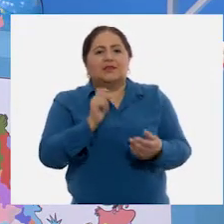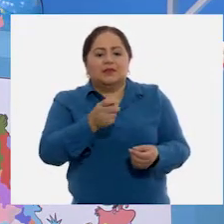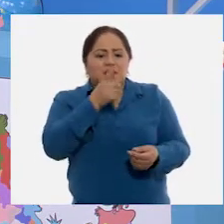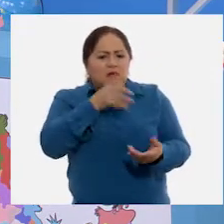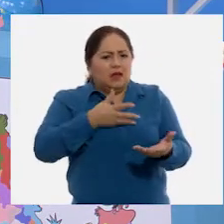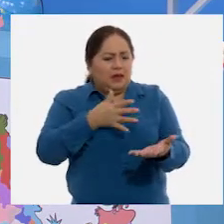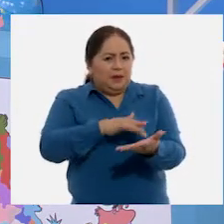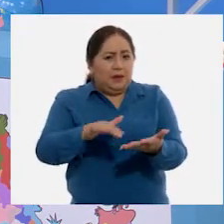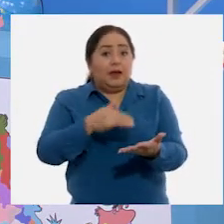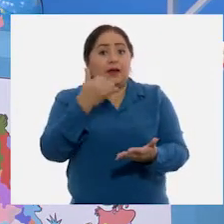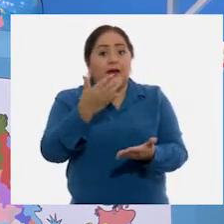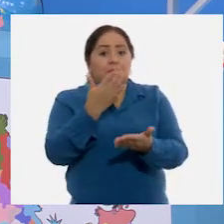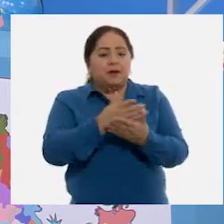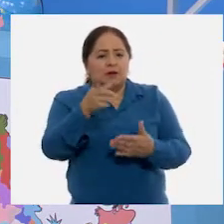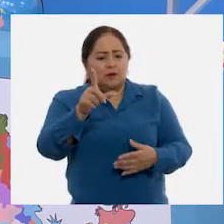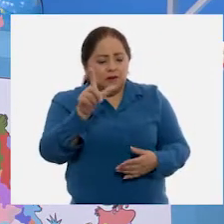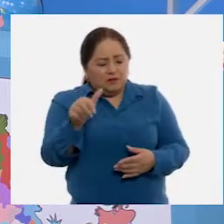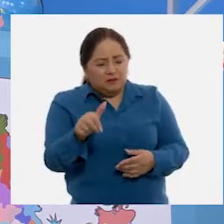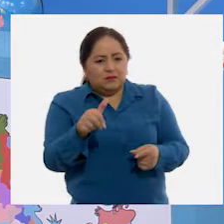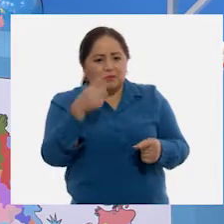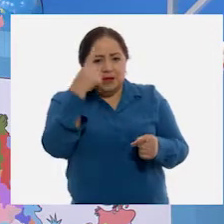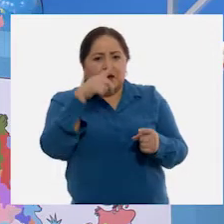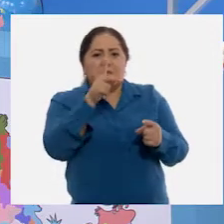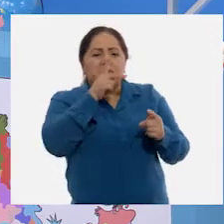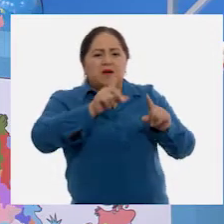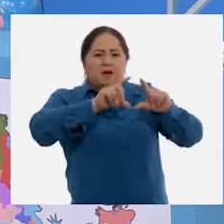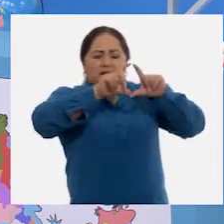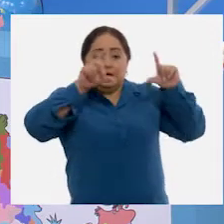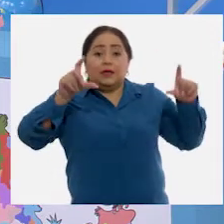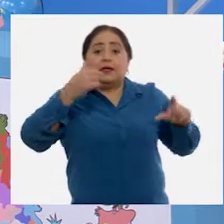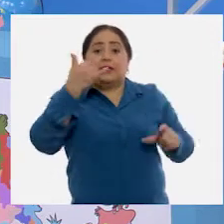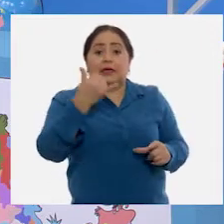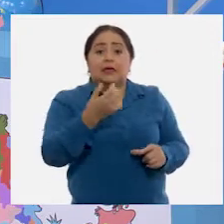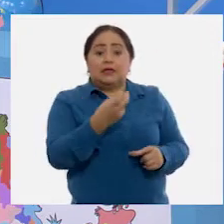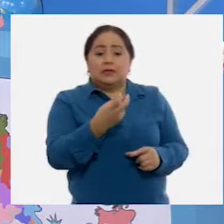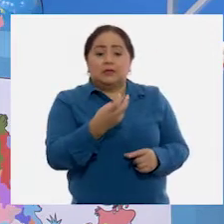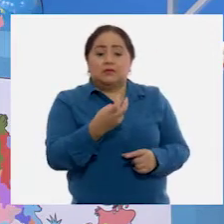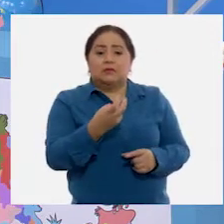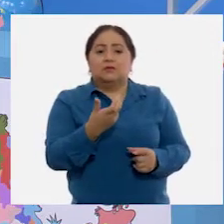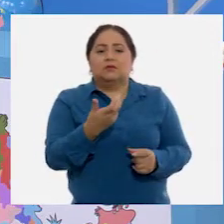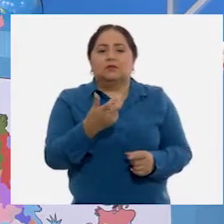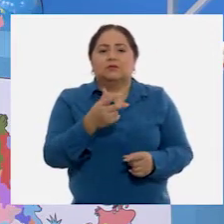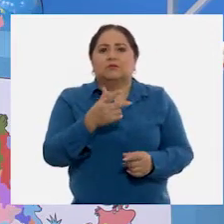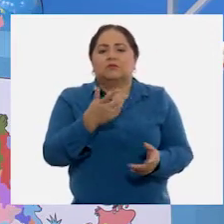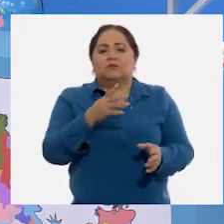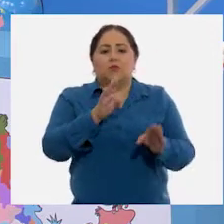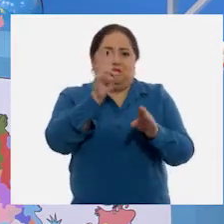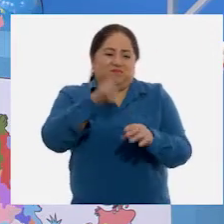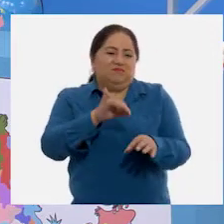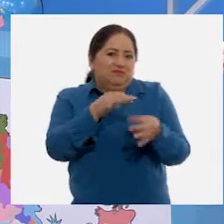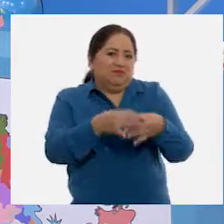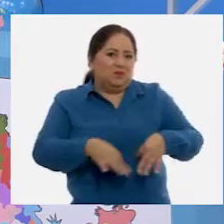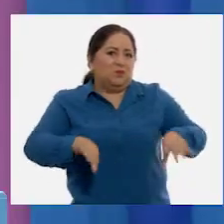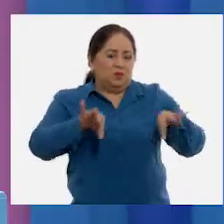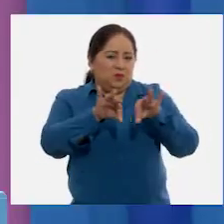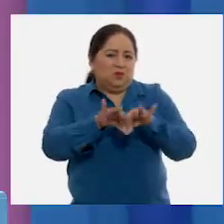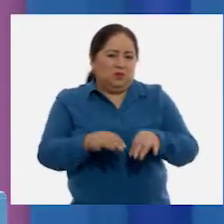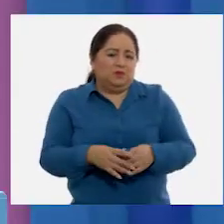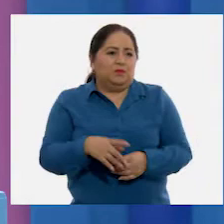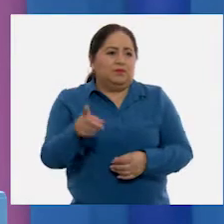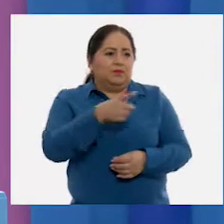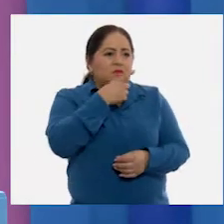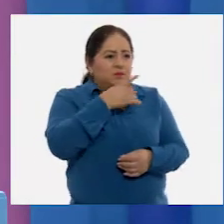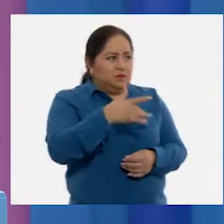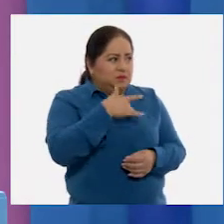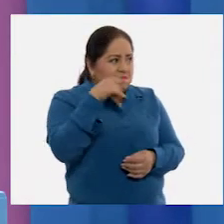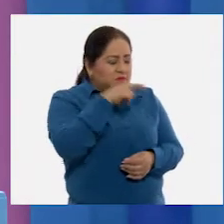intervienen. Además, le van a dar cohesión a tu texto y esto pues es definitivamente importante. Y me